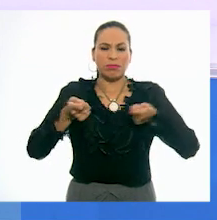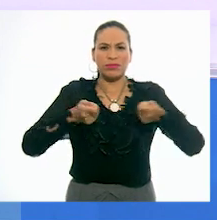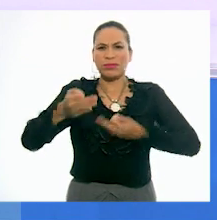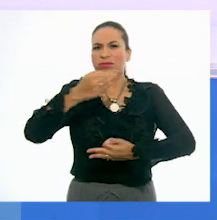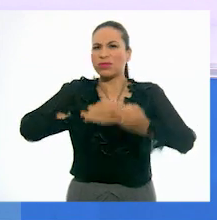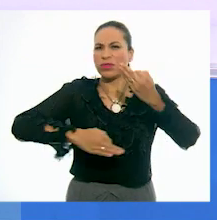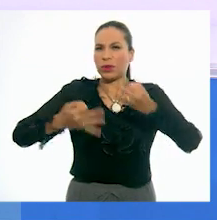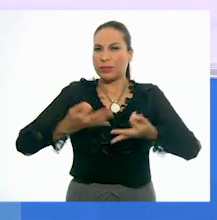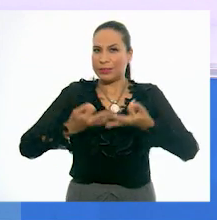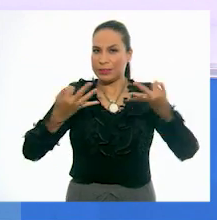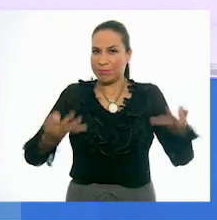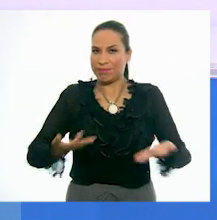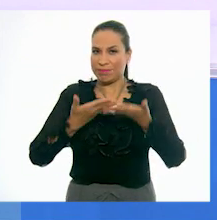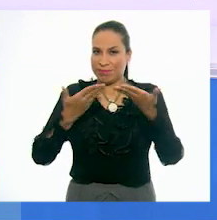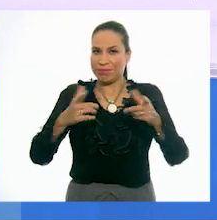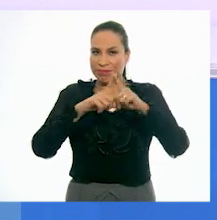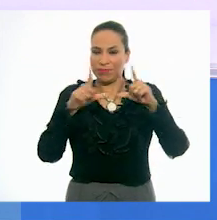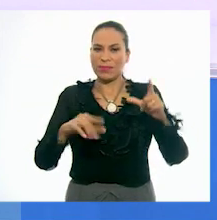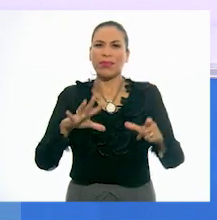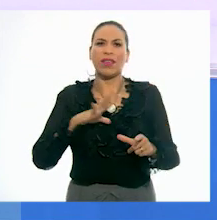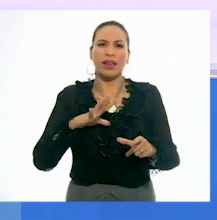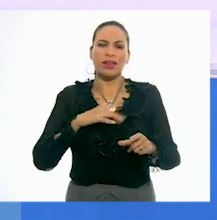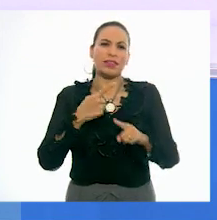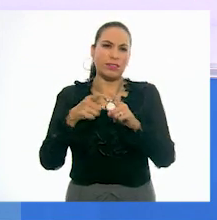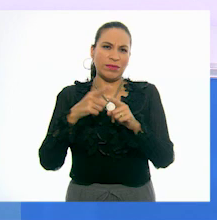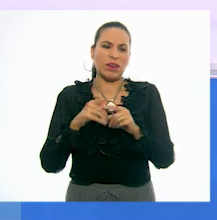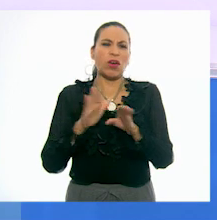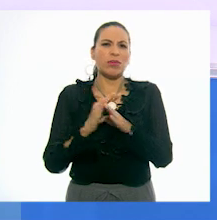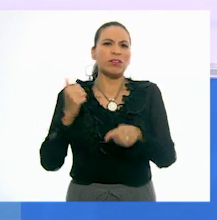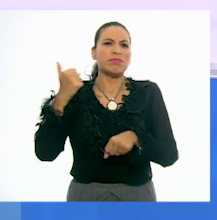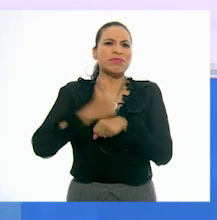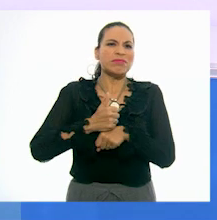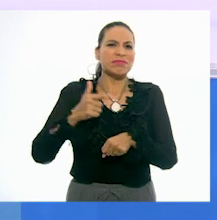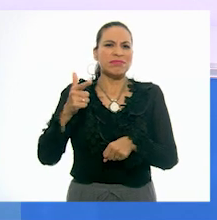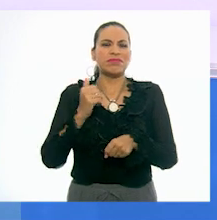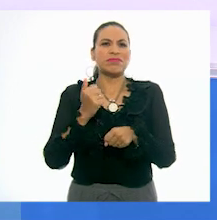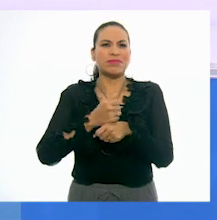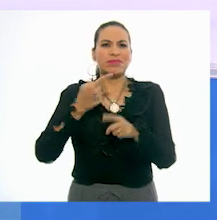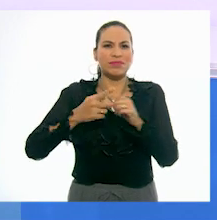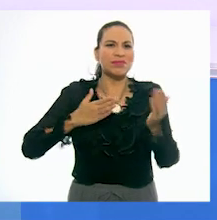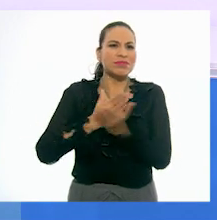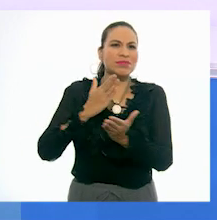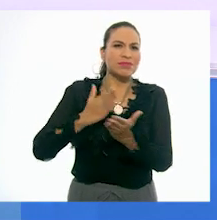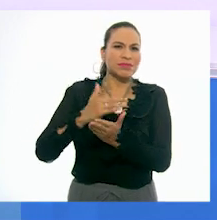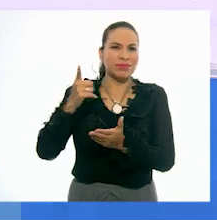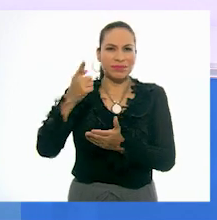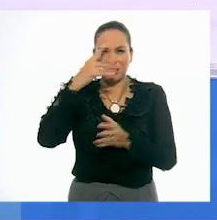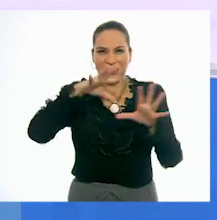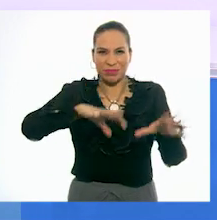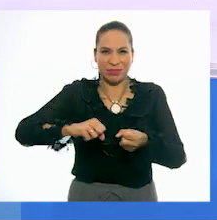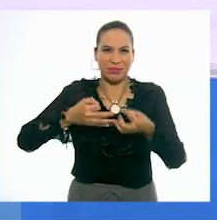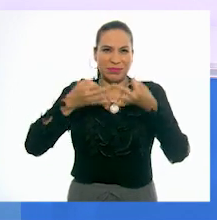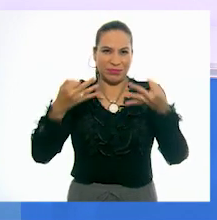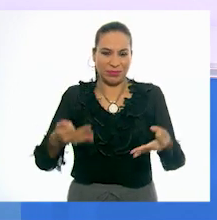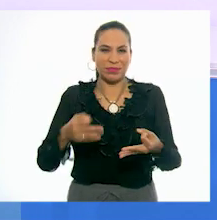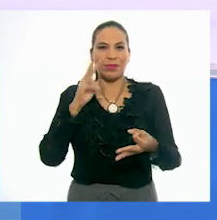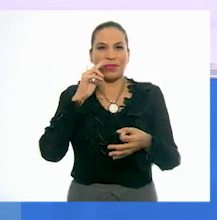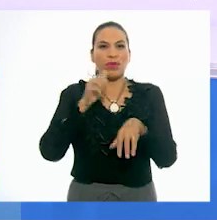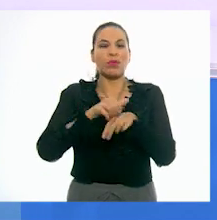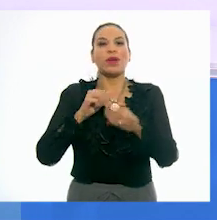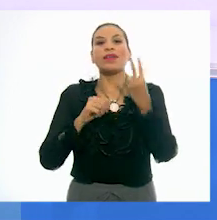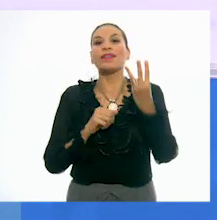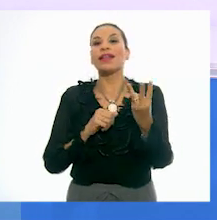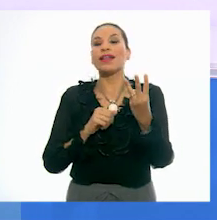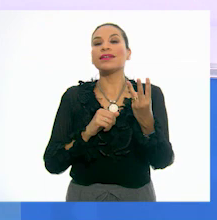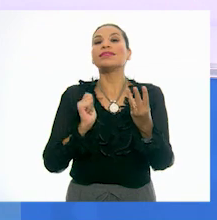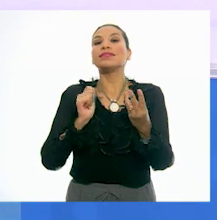actual territorio mexicano, por lo que hubo varias conquistas. Pero permítame entonces dibujar la llave de nuestro punto número 3, que